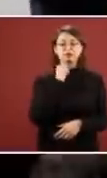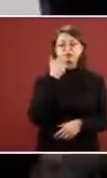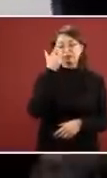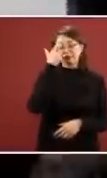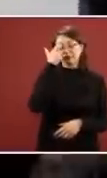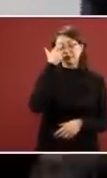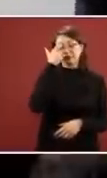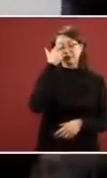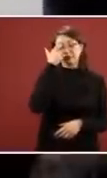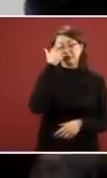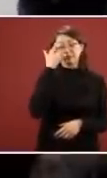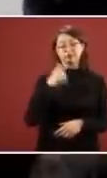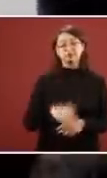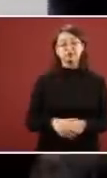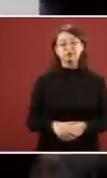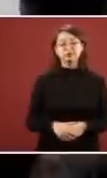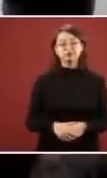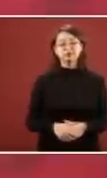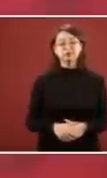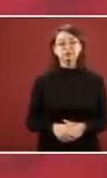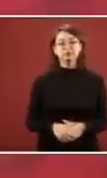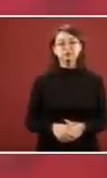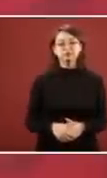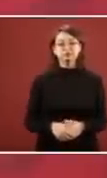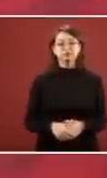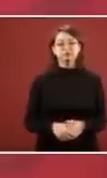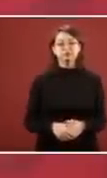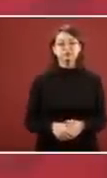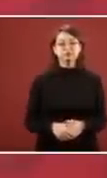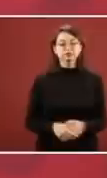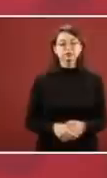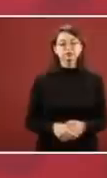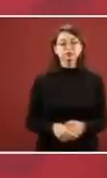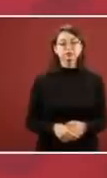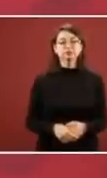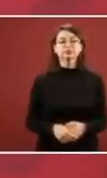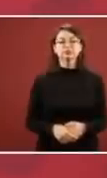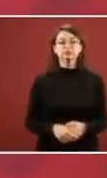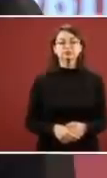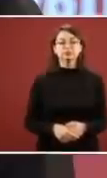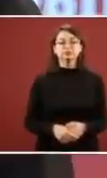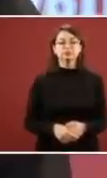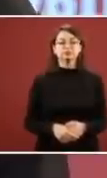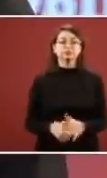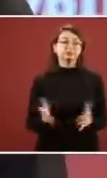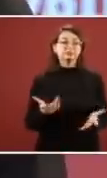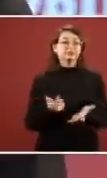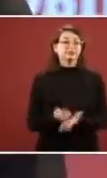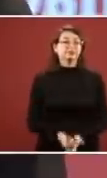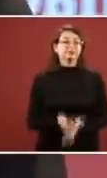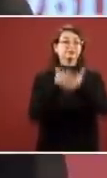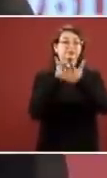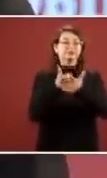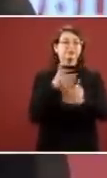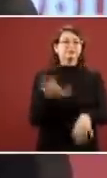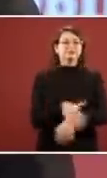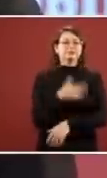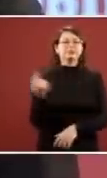esto va a ayudar mucho a qué llegue más inversión extranjera